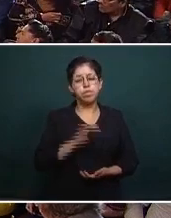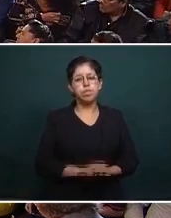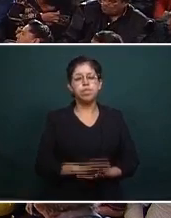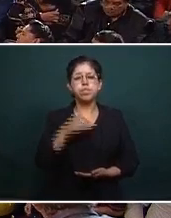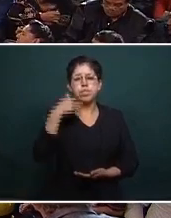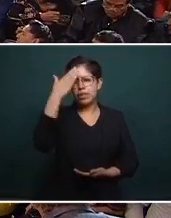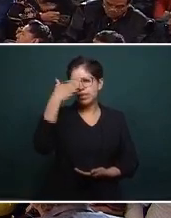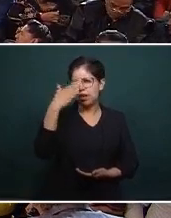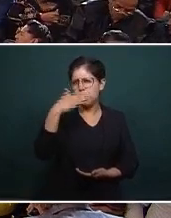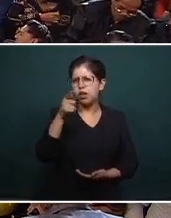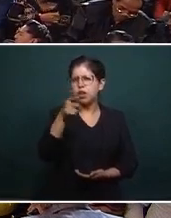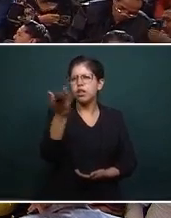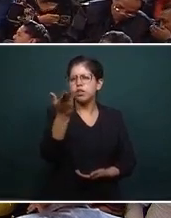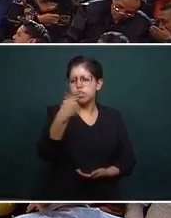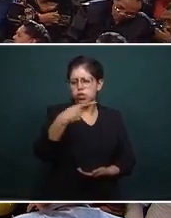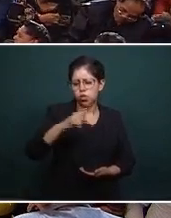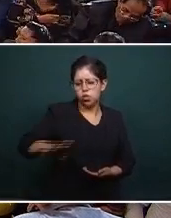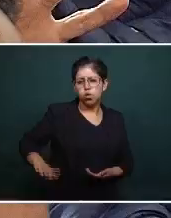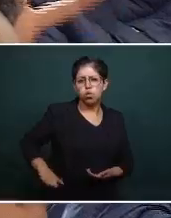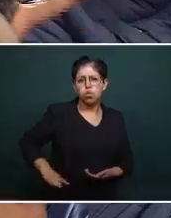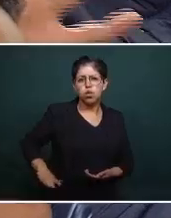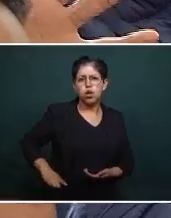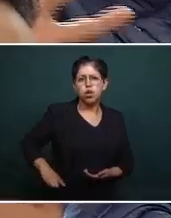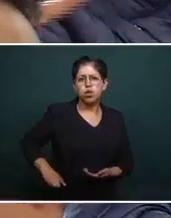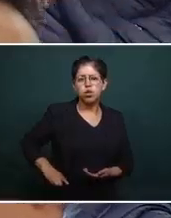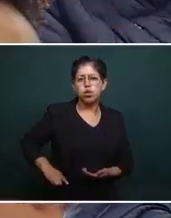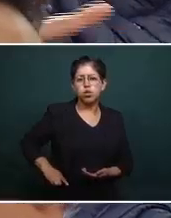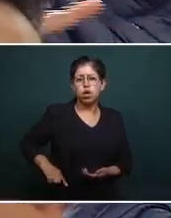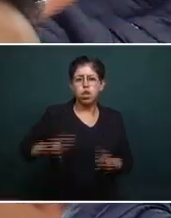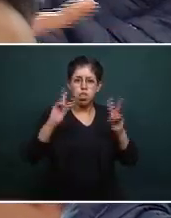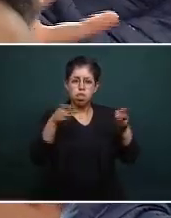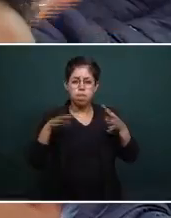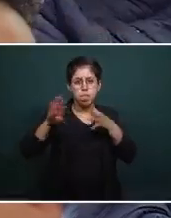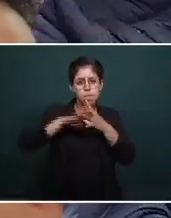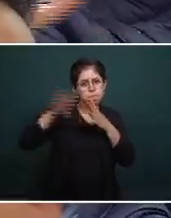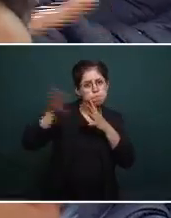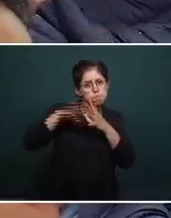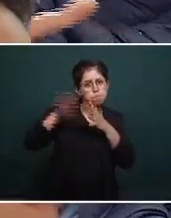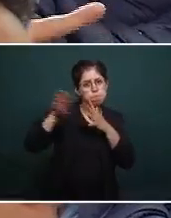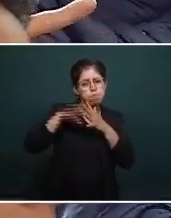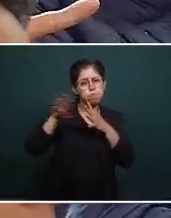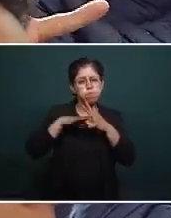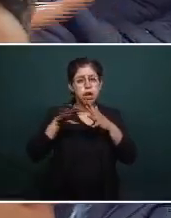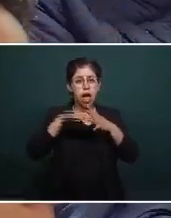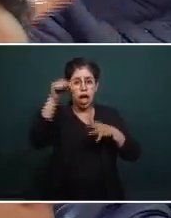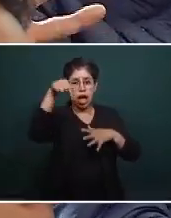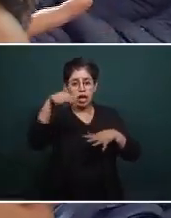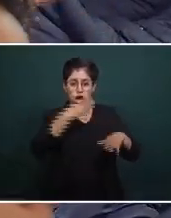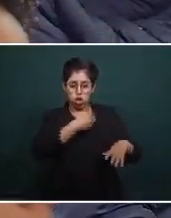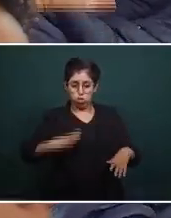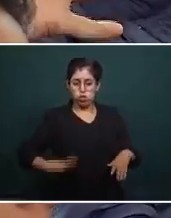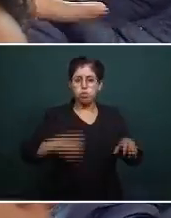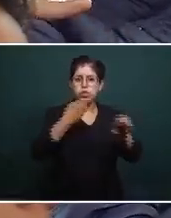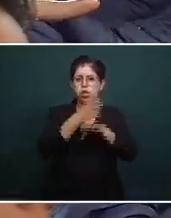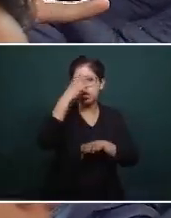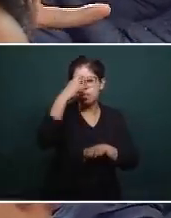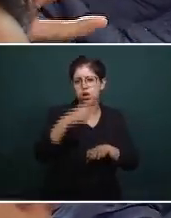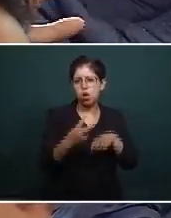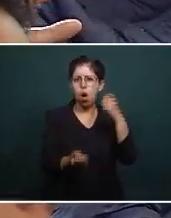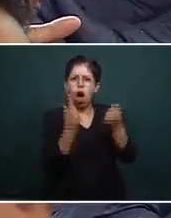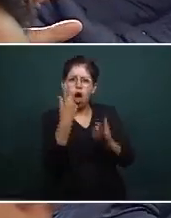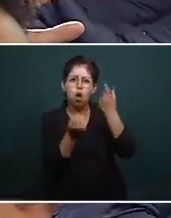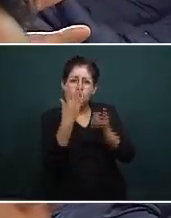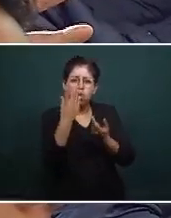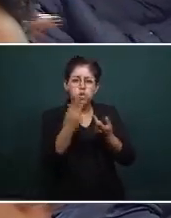saber qué hará su gobierno ante el desplazamiento de migrantes en diferentes municipios del Estado de México. Por un lado, algunos se dedican a